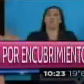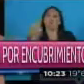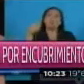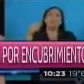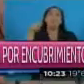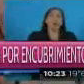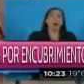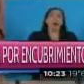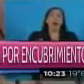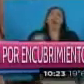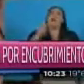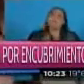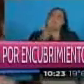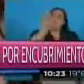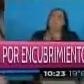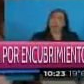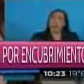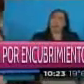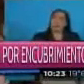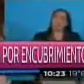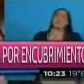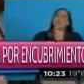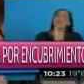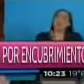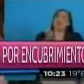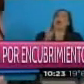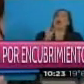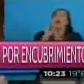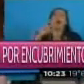encubrir a la República Islámica